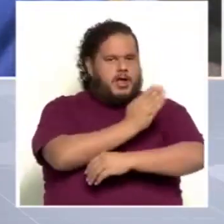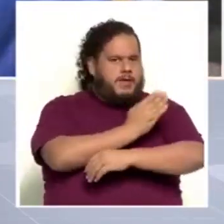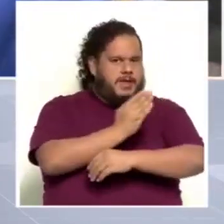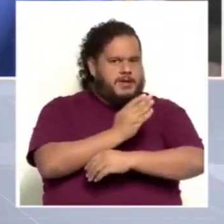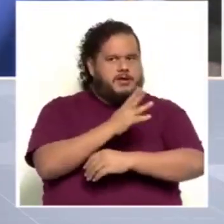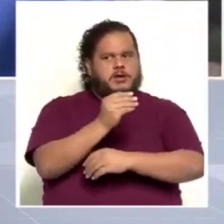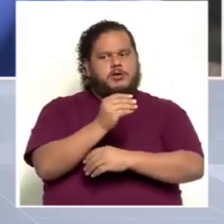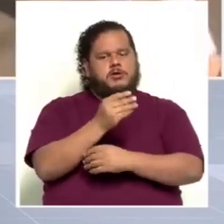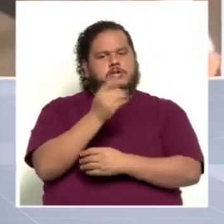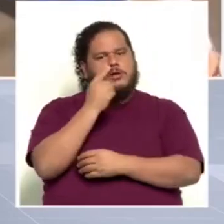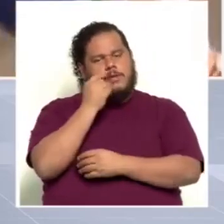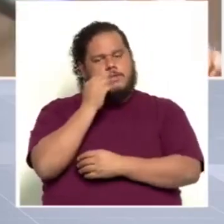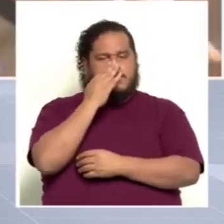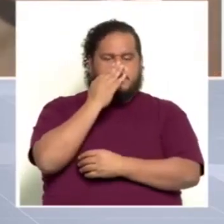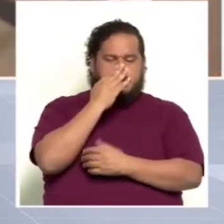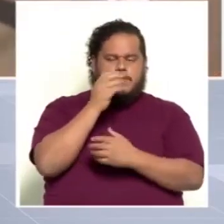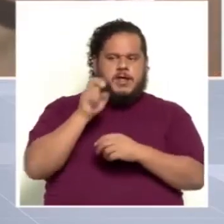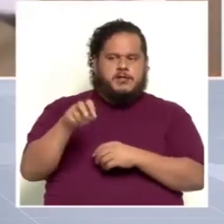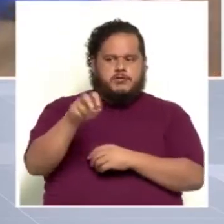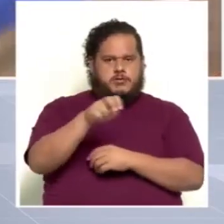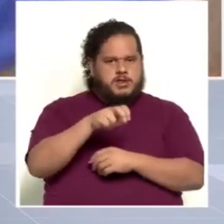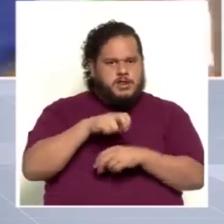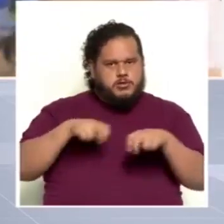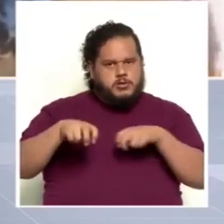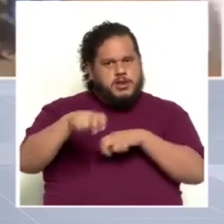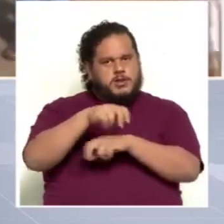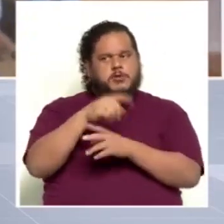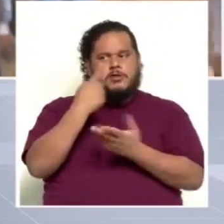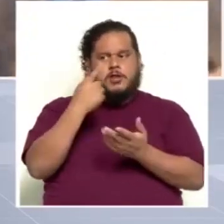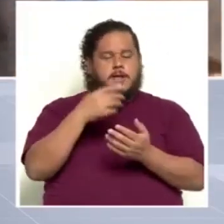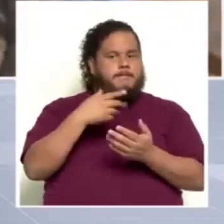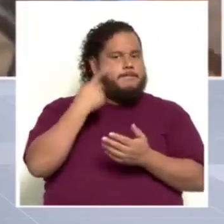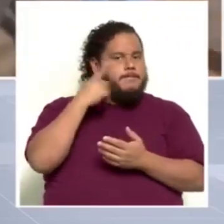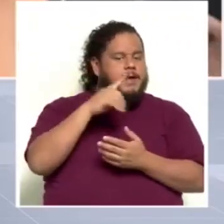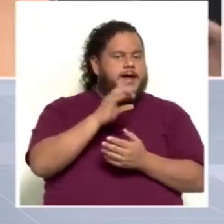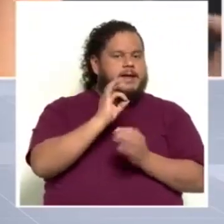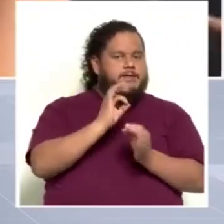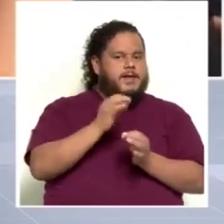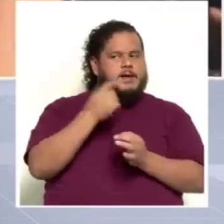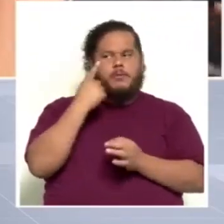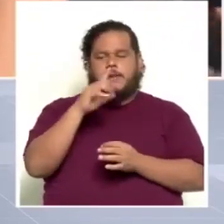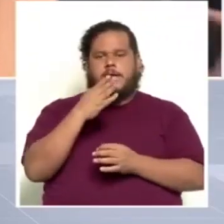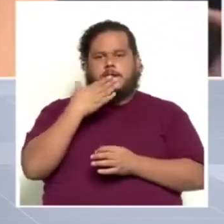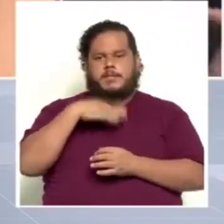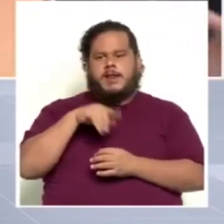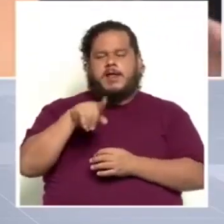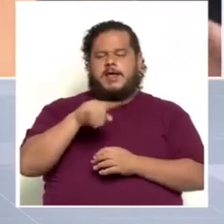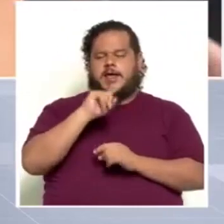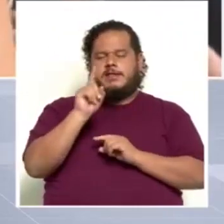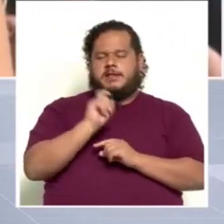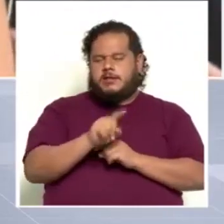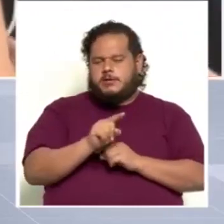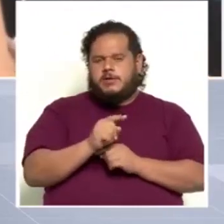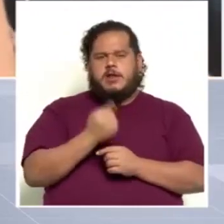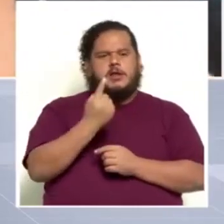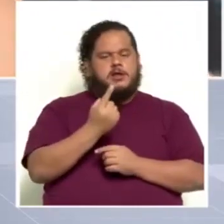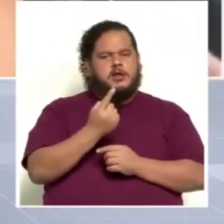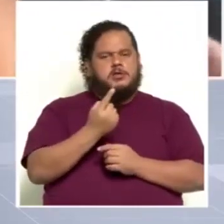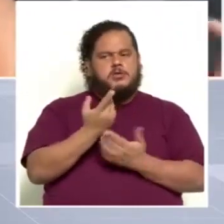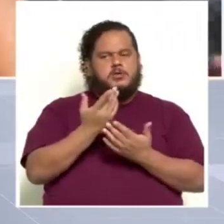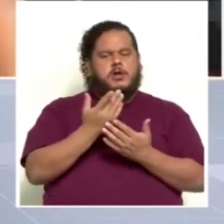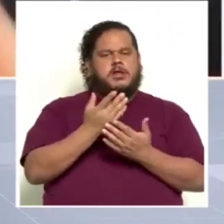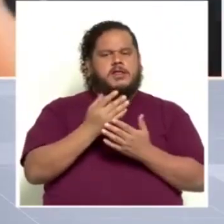putativos, ¿verdad? Y eso es importante entenderlo porque para bien o para mal, ese interrogante se mantiene como uno de los ejes